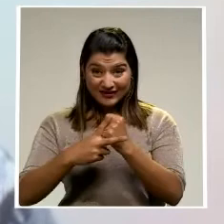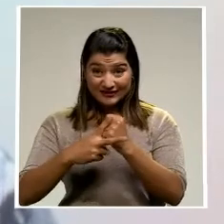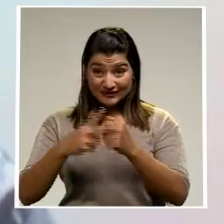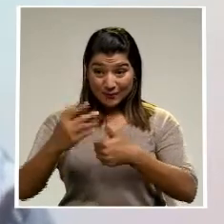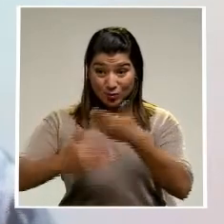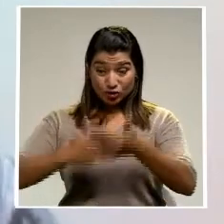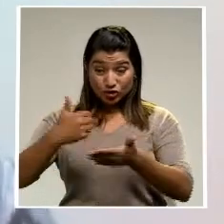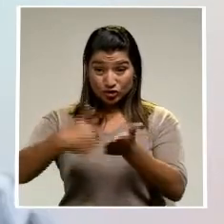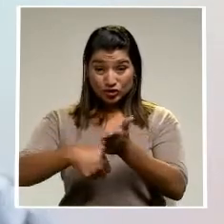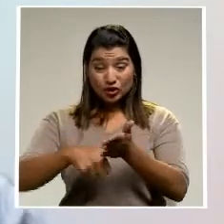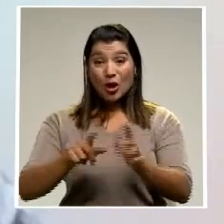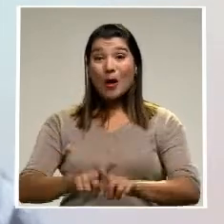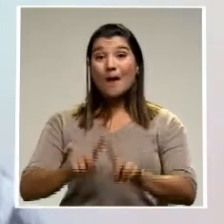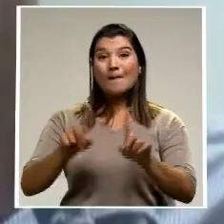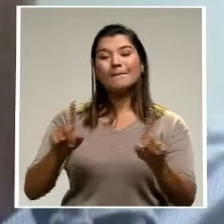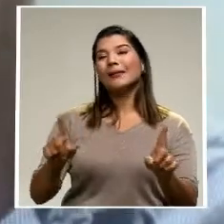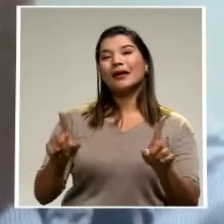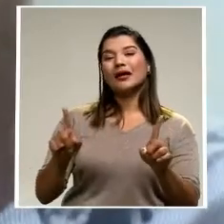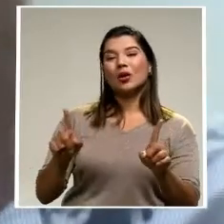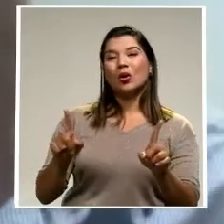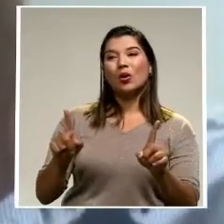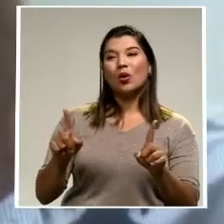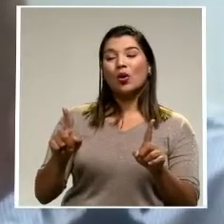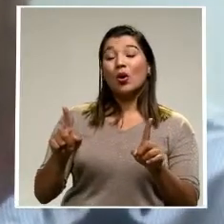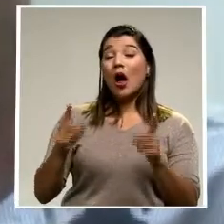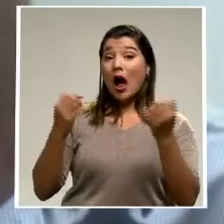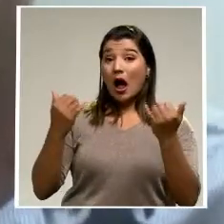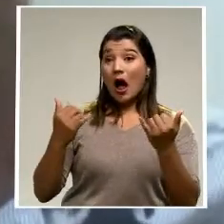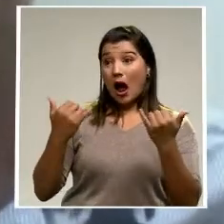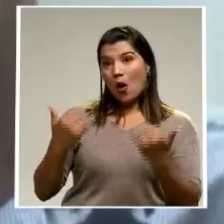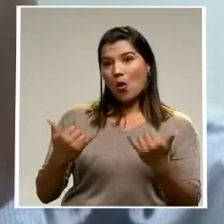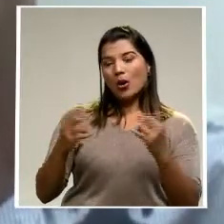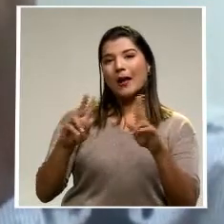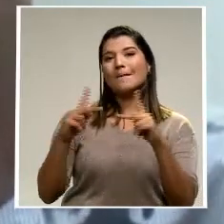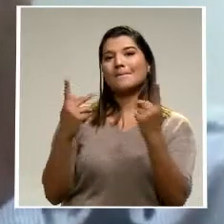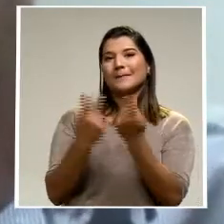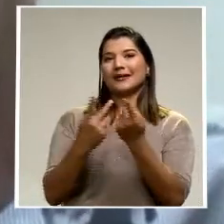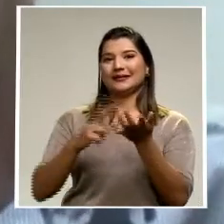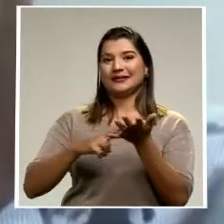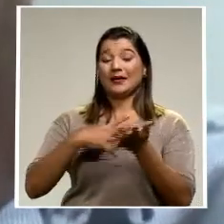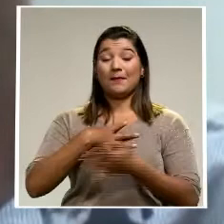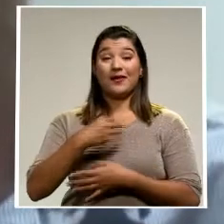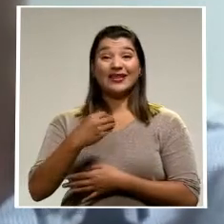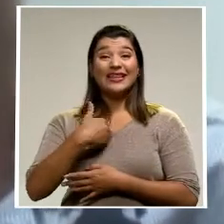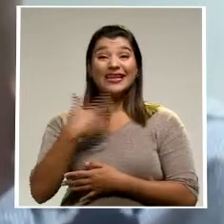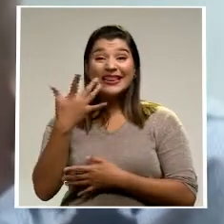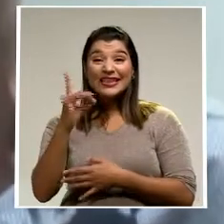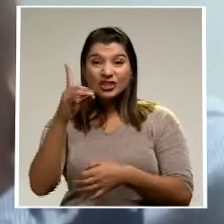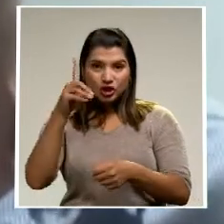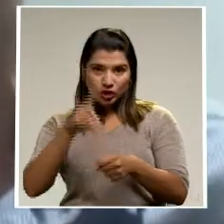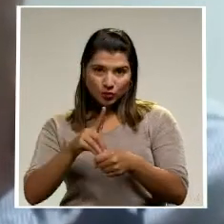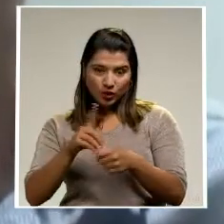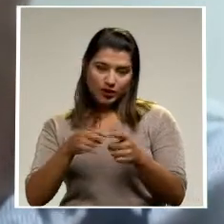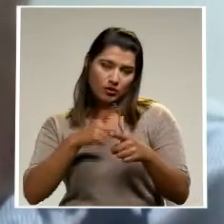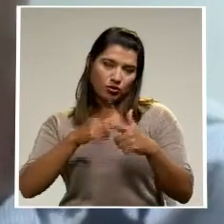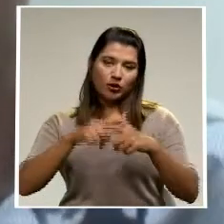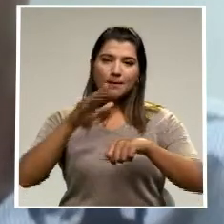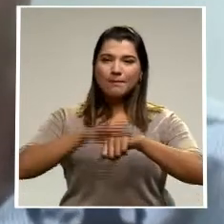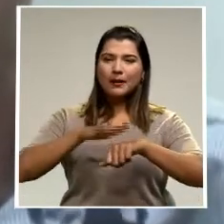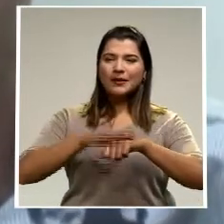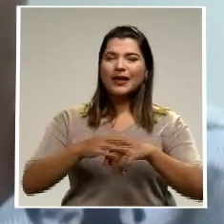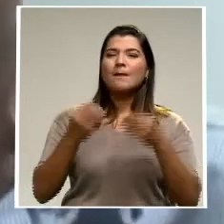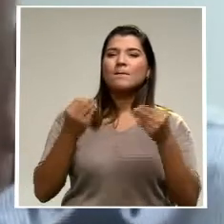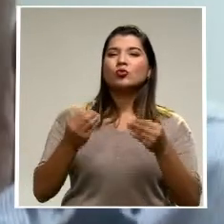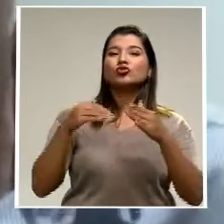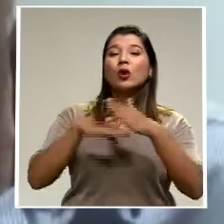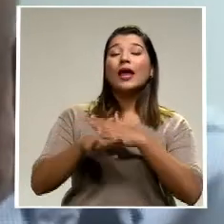una Asamblea Legislativa de 17 curules que le permite hoy tener, digamos, un peso importante a nivel legislativo y a nivel de lo que se hace en política pública, ¿verdad?, en el